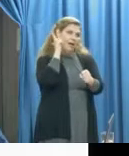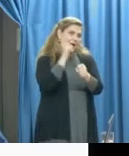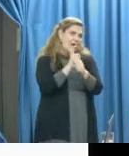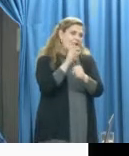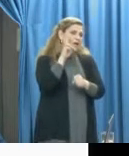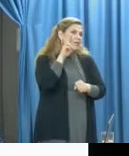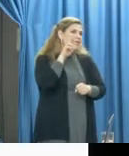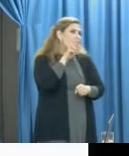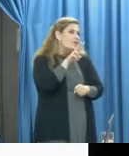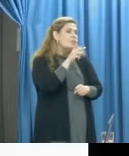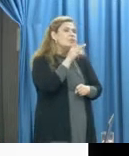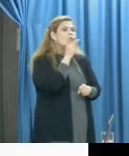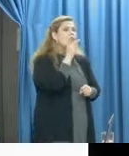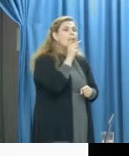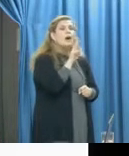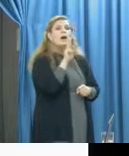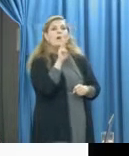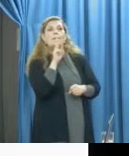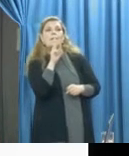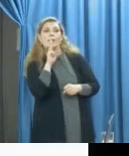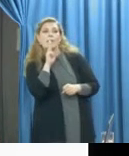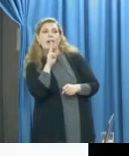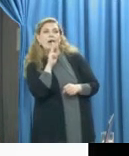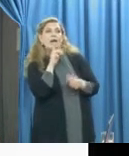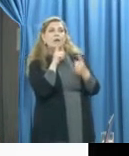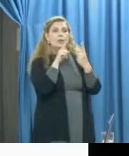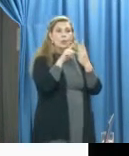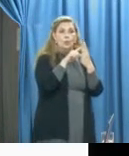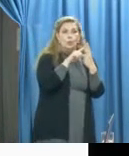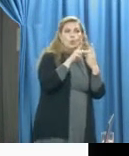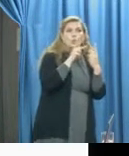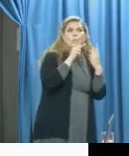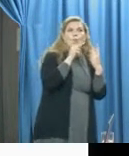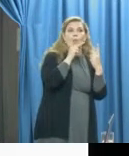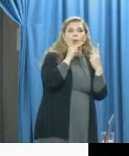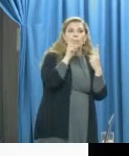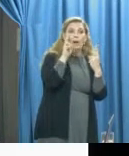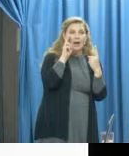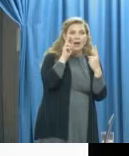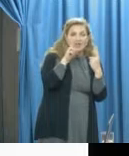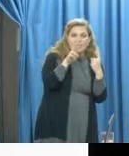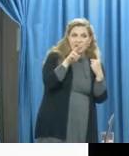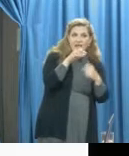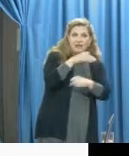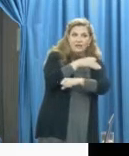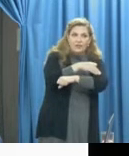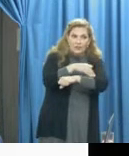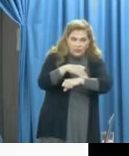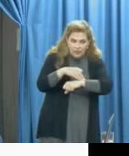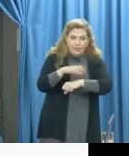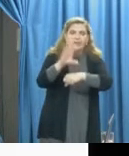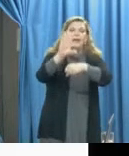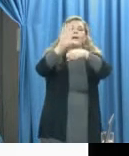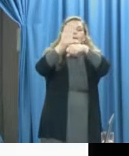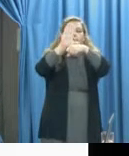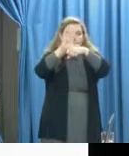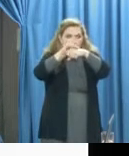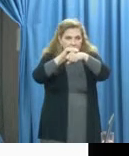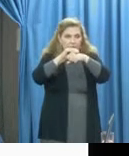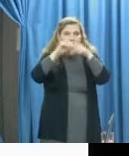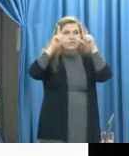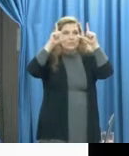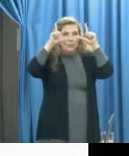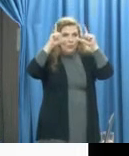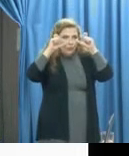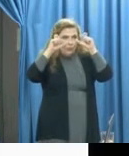los padres que decimos, hay un padre seguro, portador. Vean, esta familia autorizó a la autora